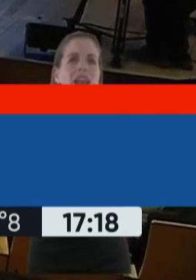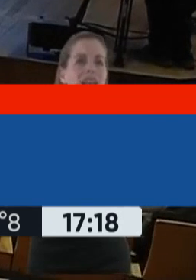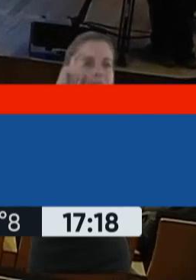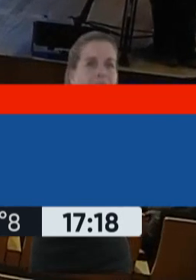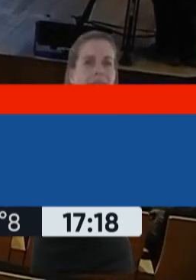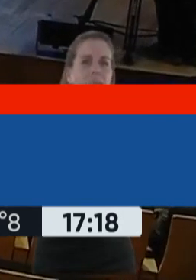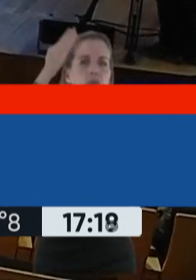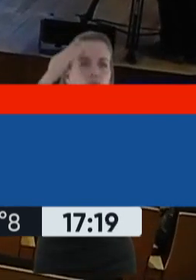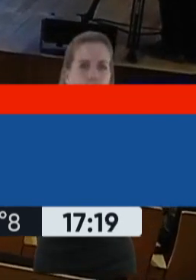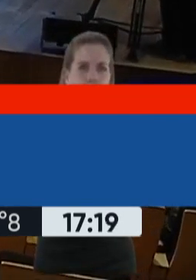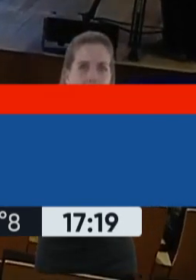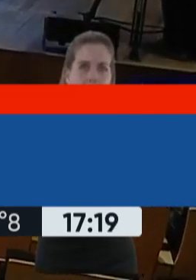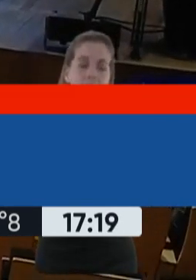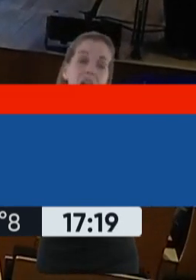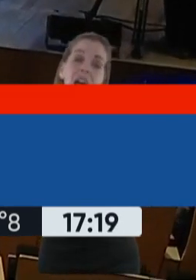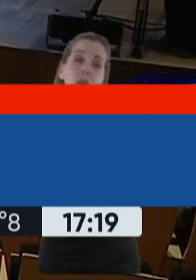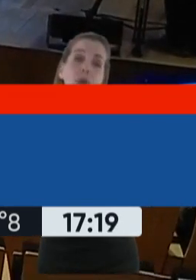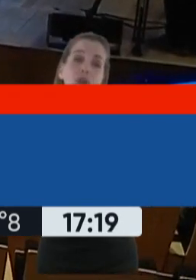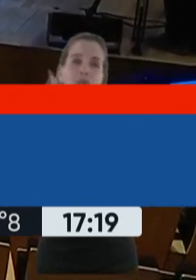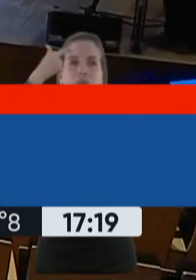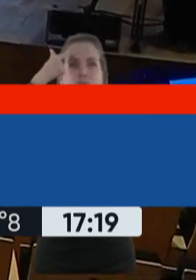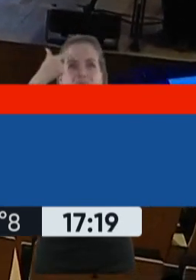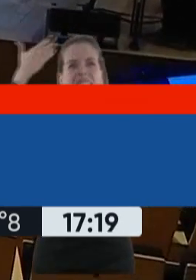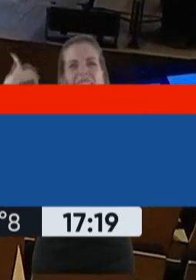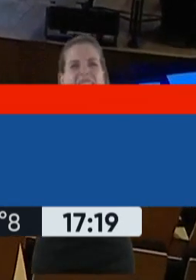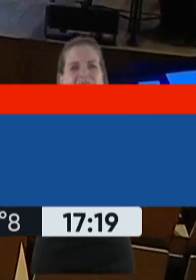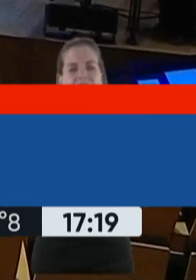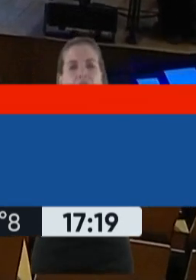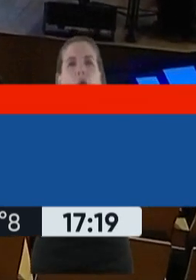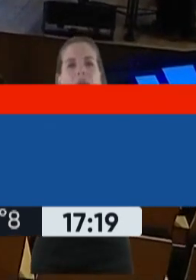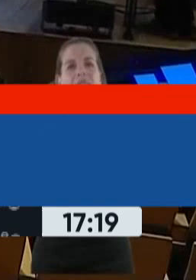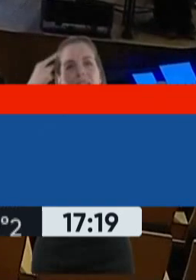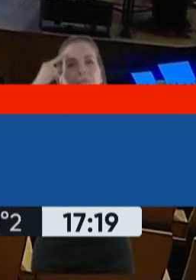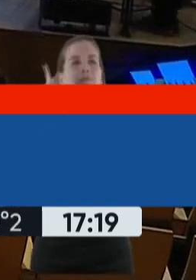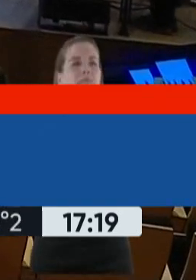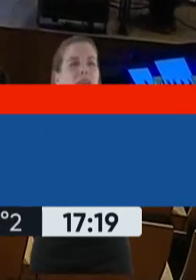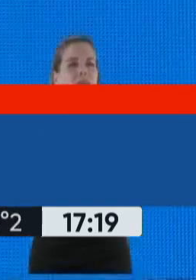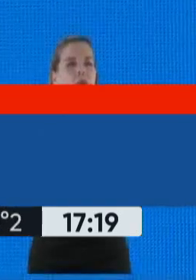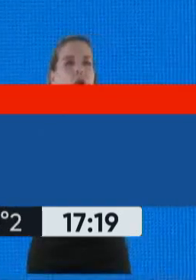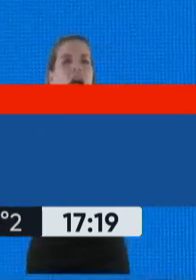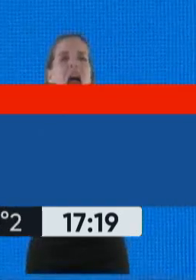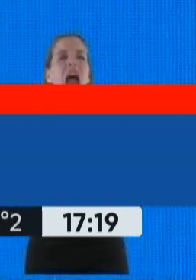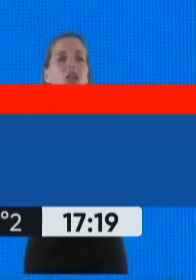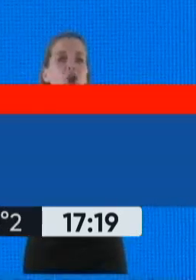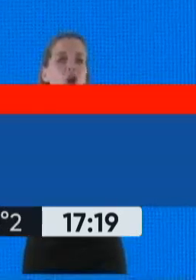Debe ser porque soy un artista frustrado y uno añora aquello de lo que no fue capaz